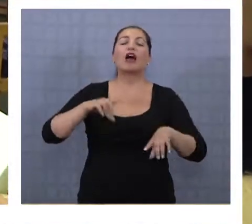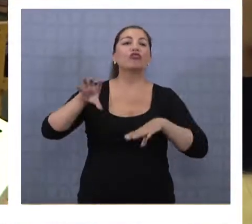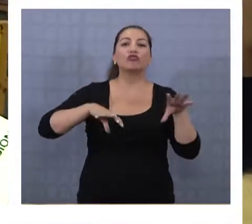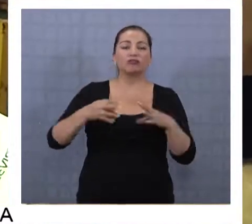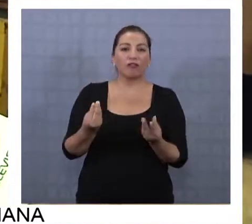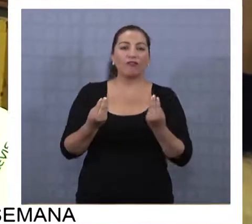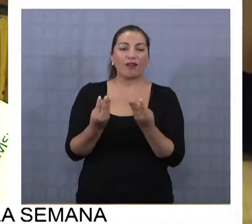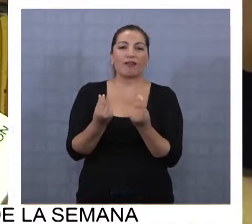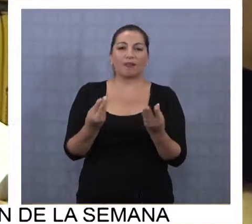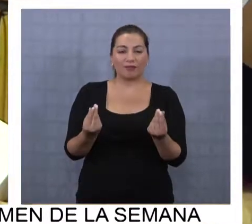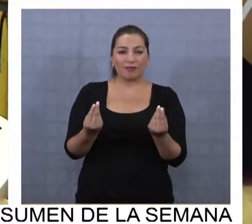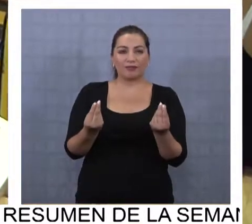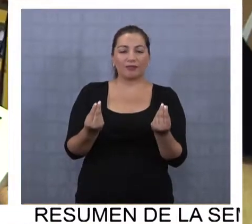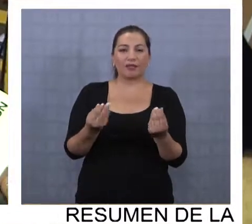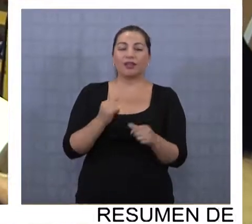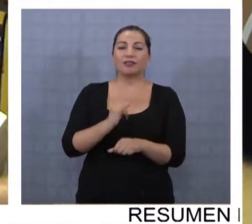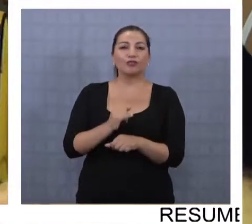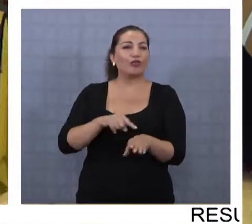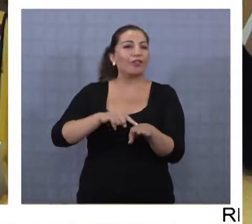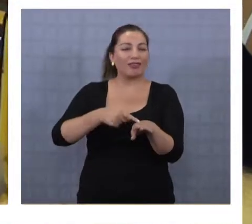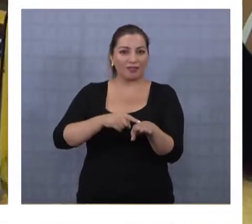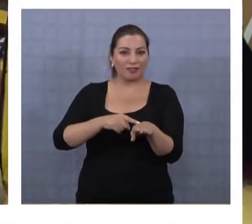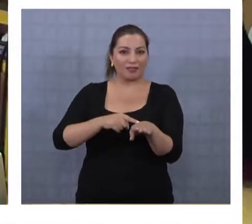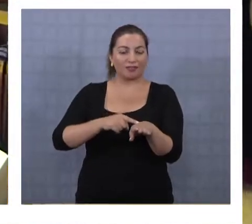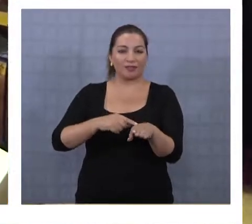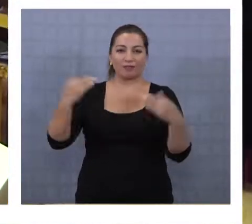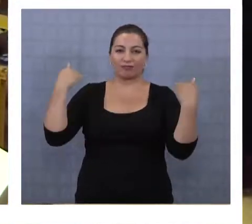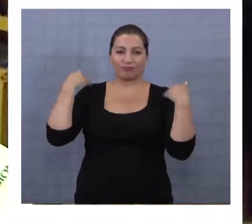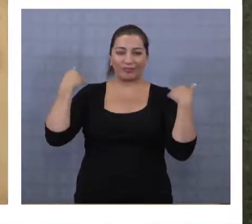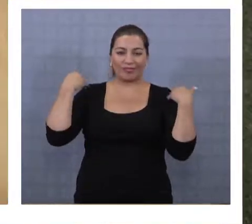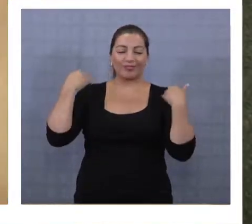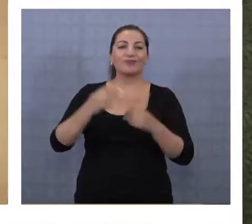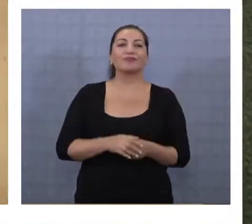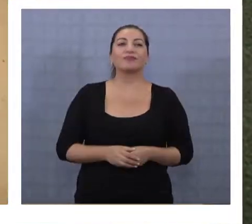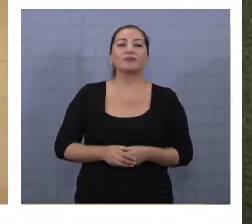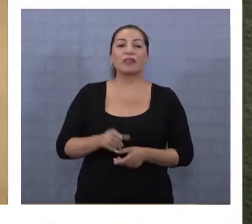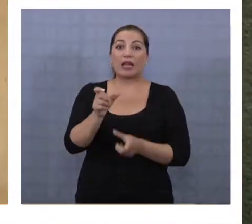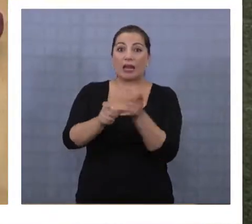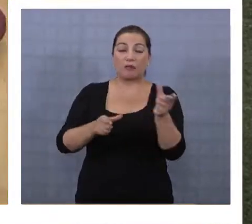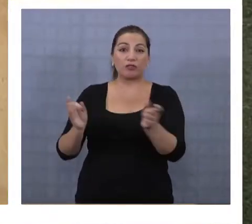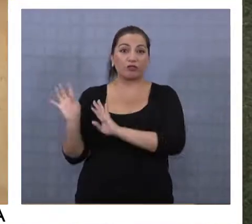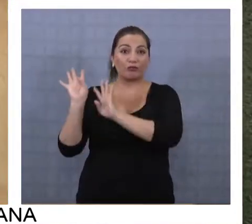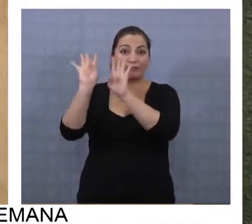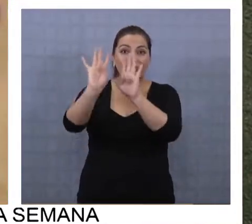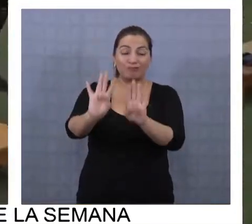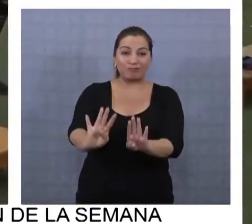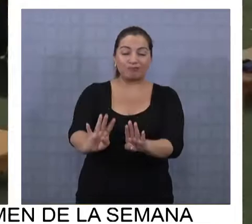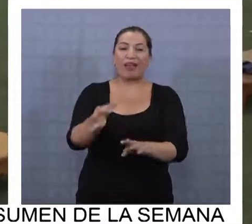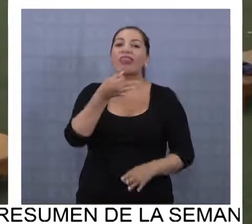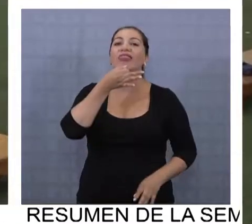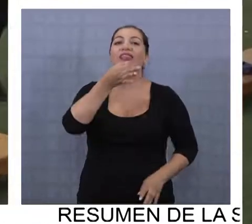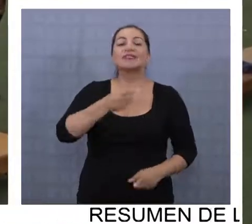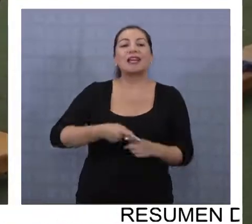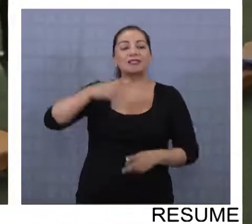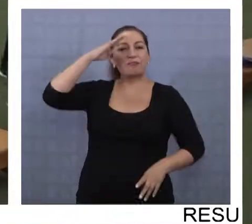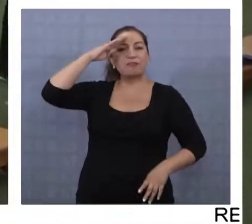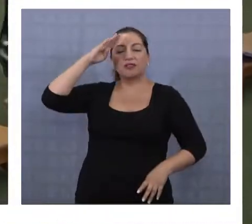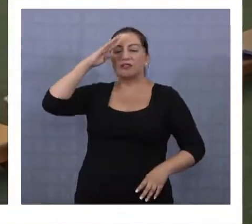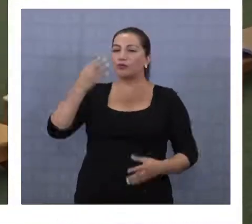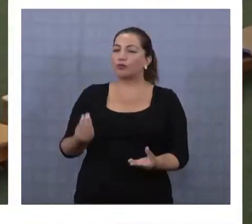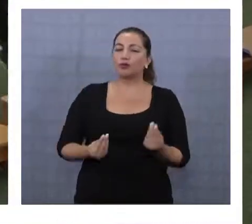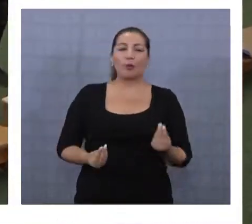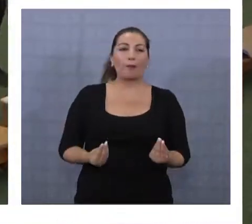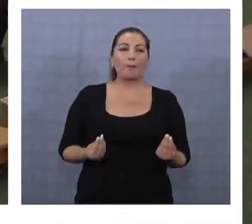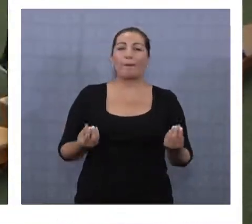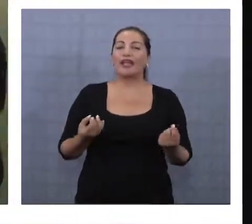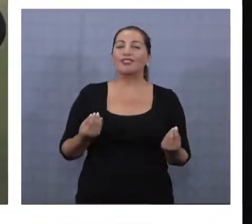de buena calidad y con buenas direcciones técnicas y aeróbicas. Los asistentes al gimnasio califican la experiencia como